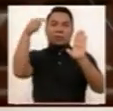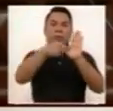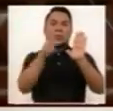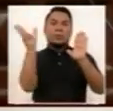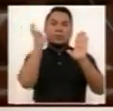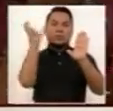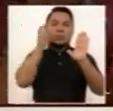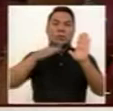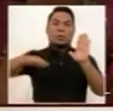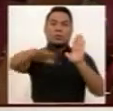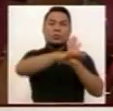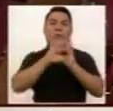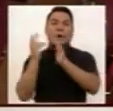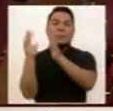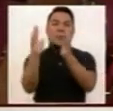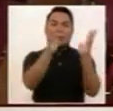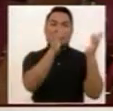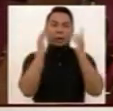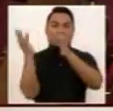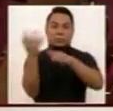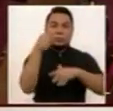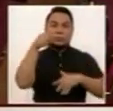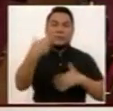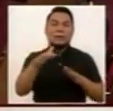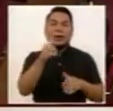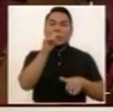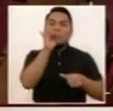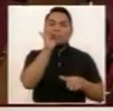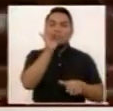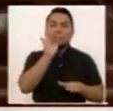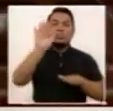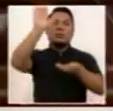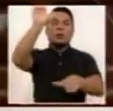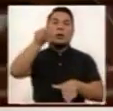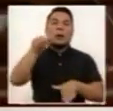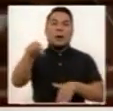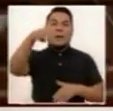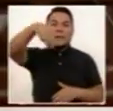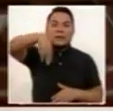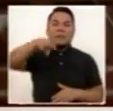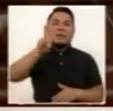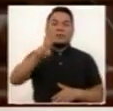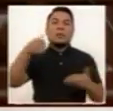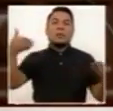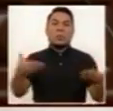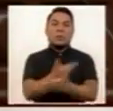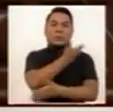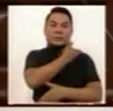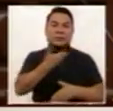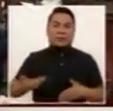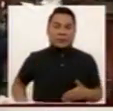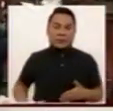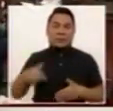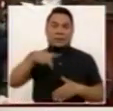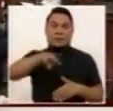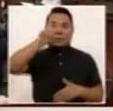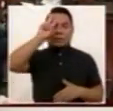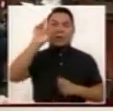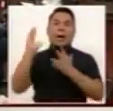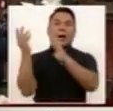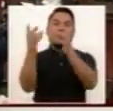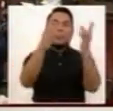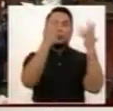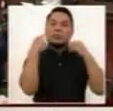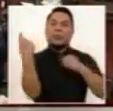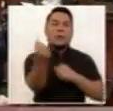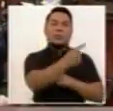aplausos, juramenta al cargo Martín Vizcarra como nuevo presidente de nuestro país. Aplausos de los legisladores